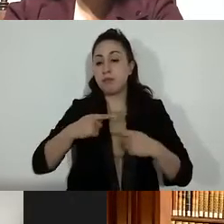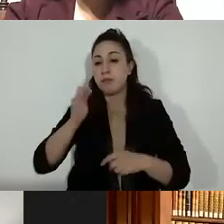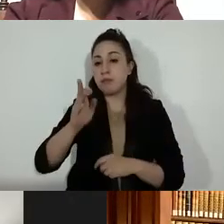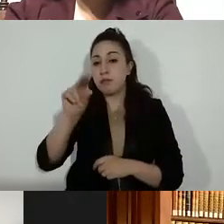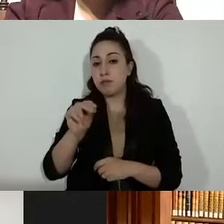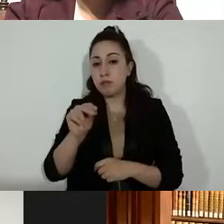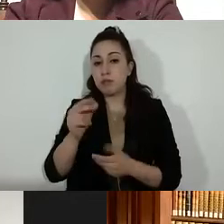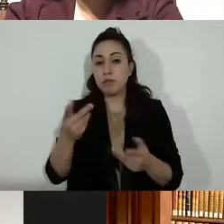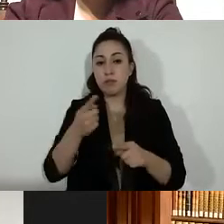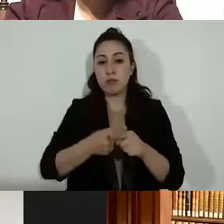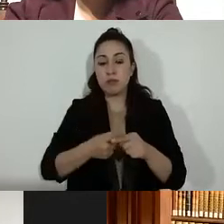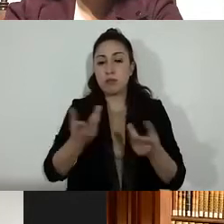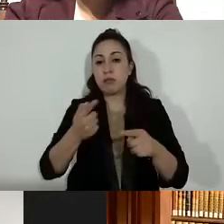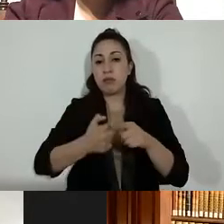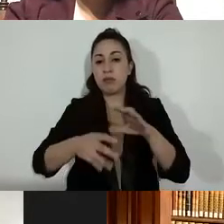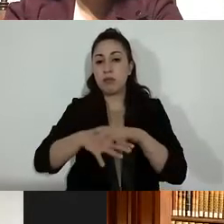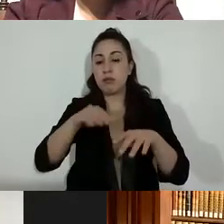abstención?